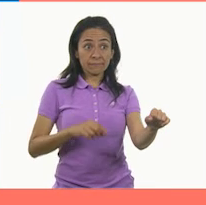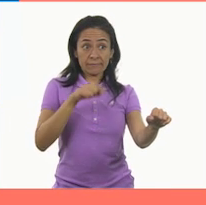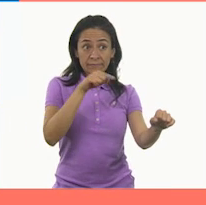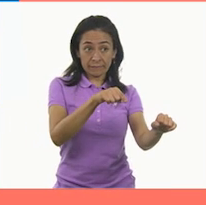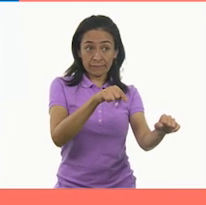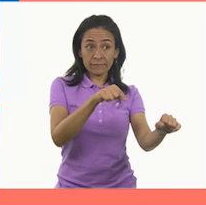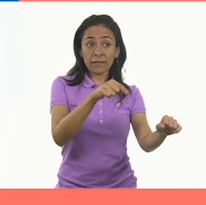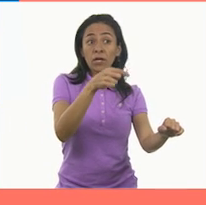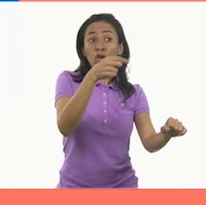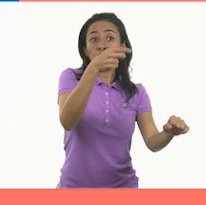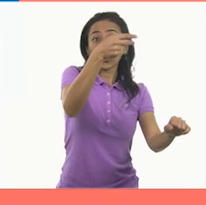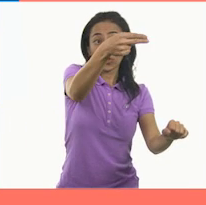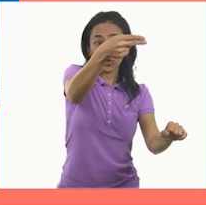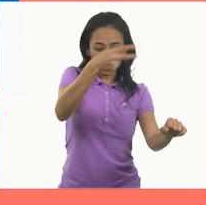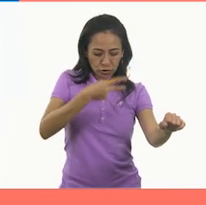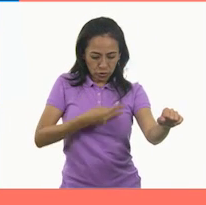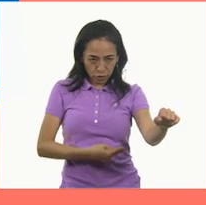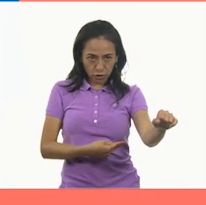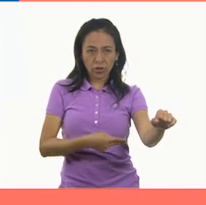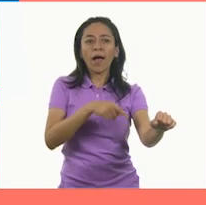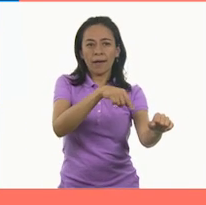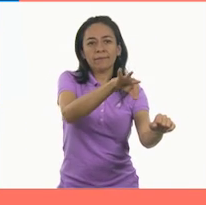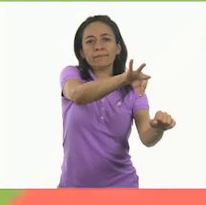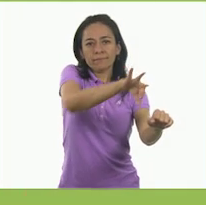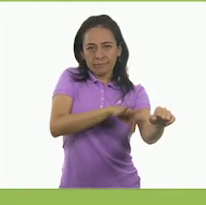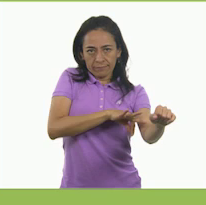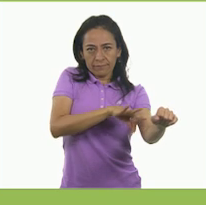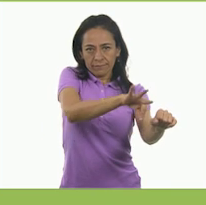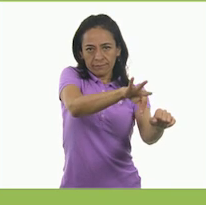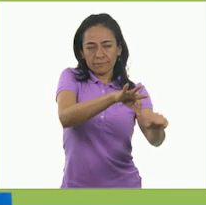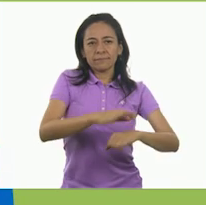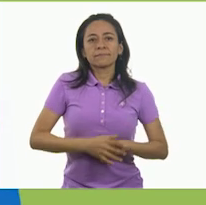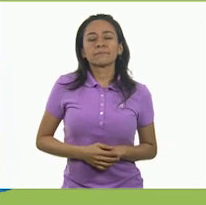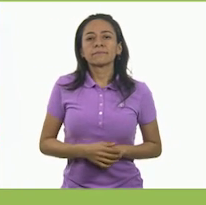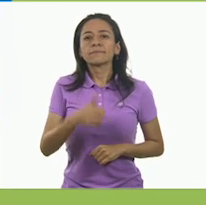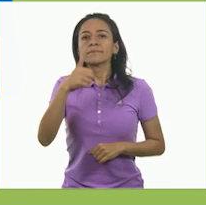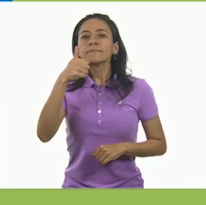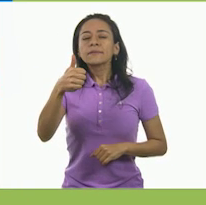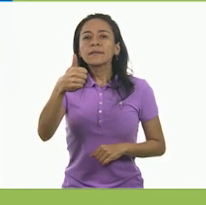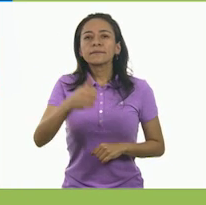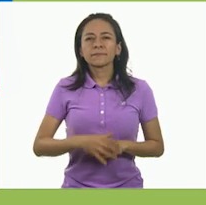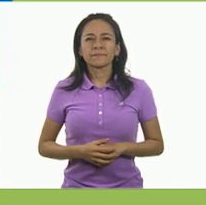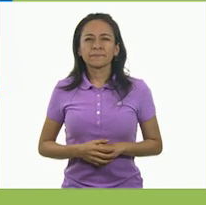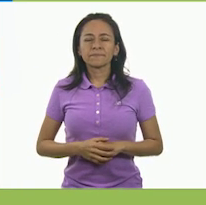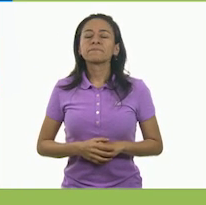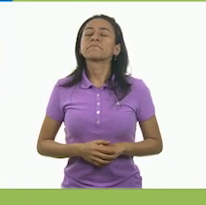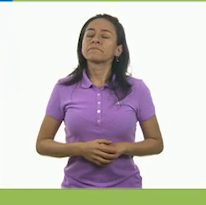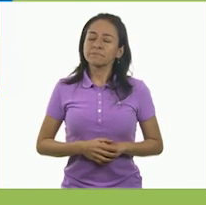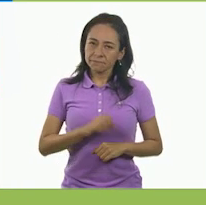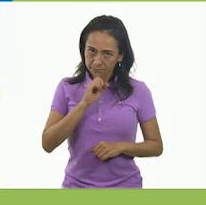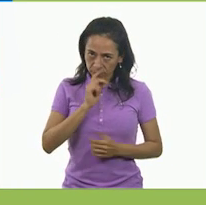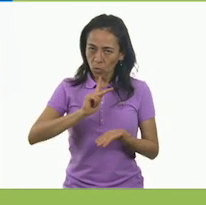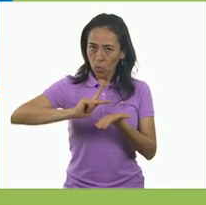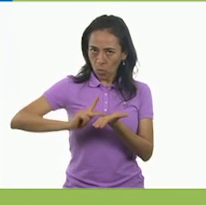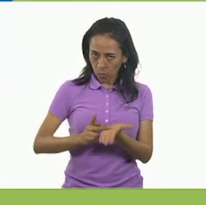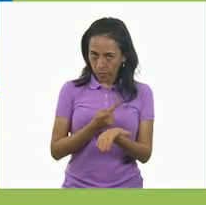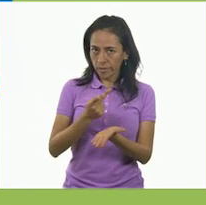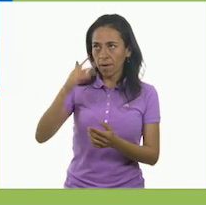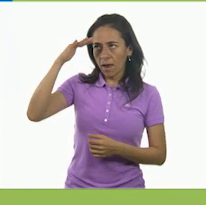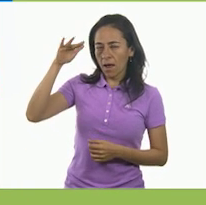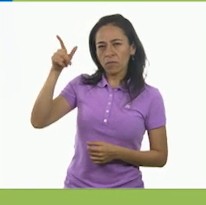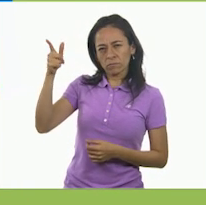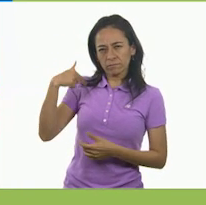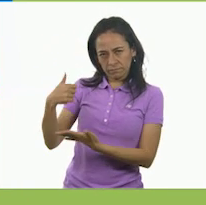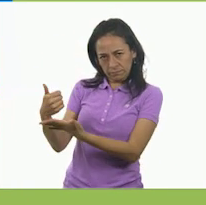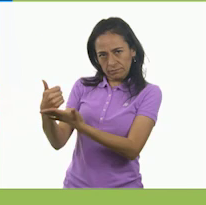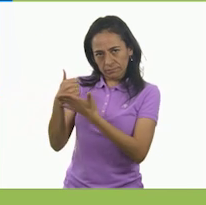2 centímetros de alto arriba y abajo. 6. Nuevamente pide ayuda a un adulto para recortar